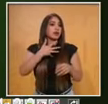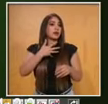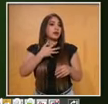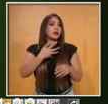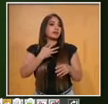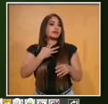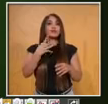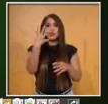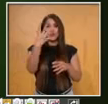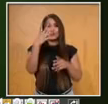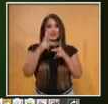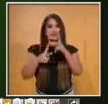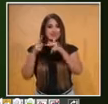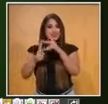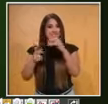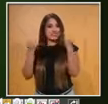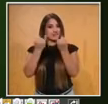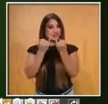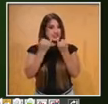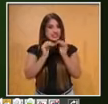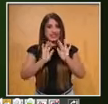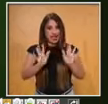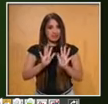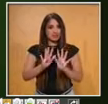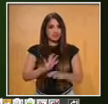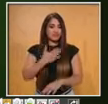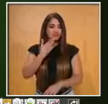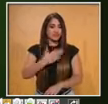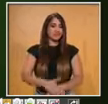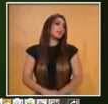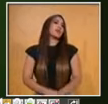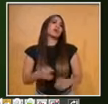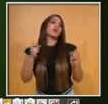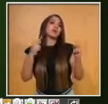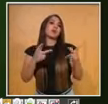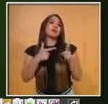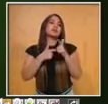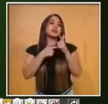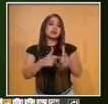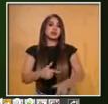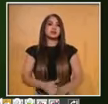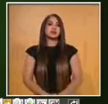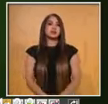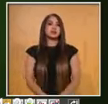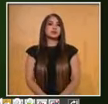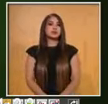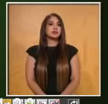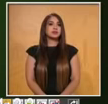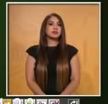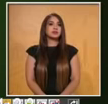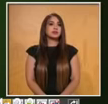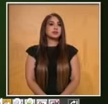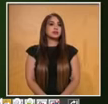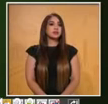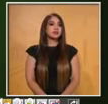iguales. ¿Hasta aquí vamos bien? Ok, vamos a continuar.